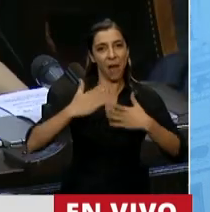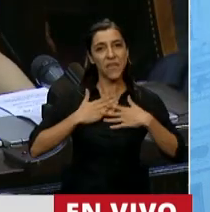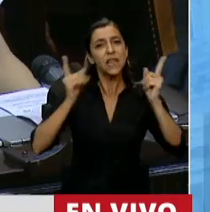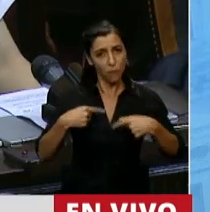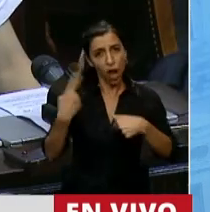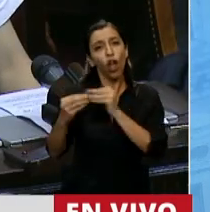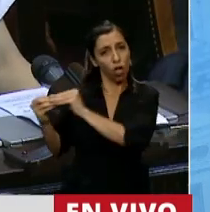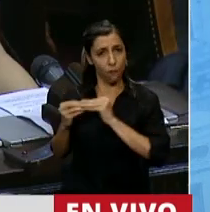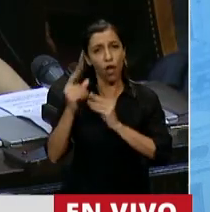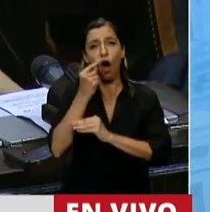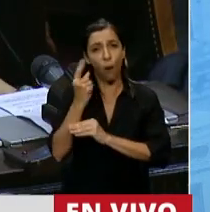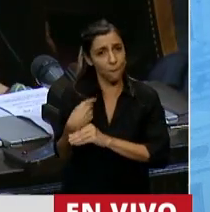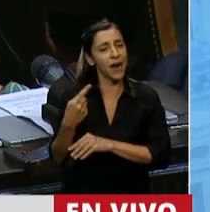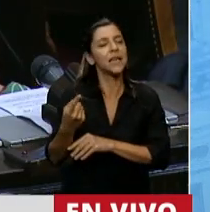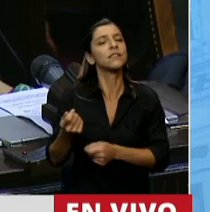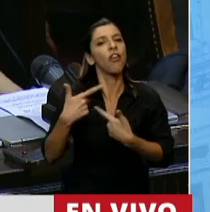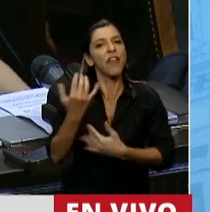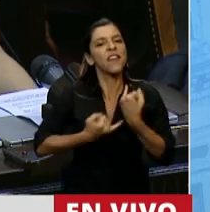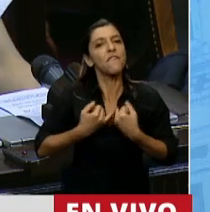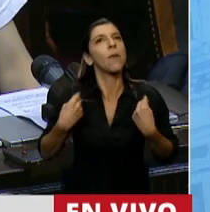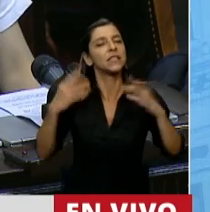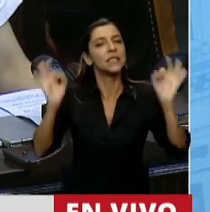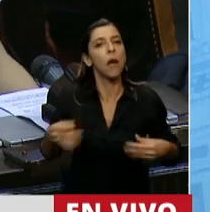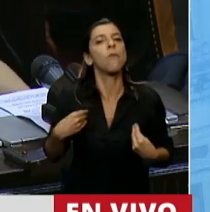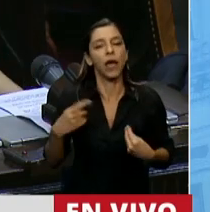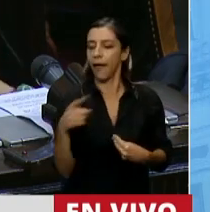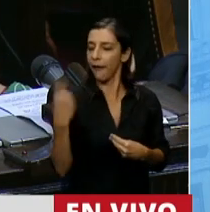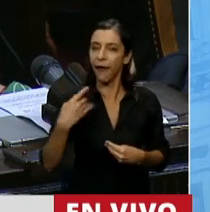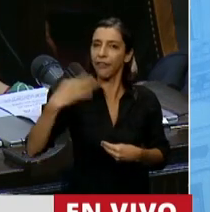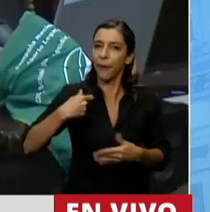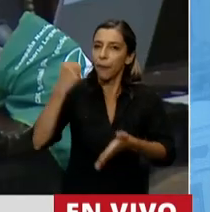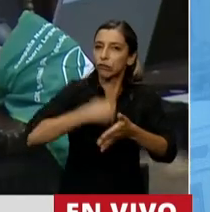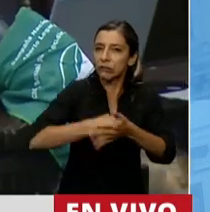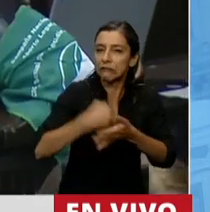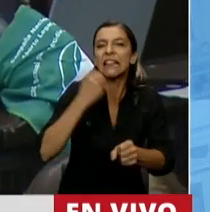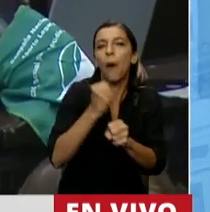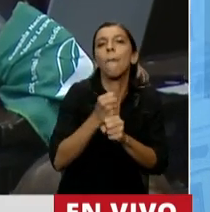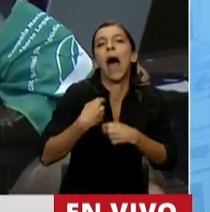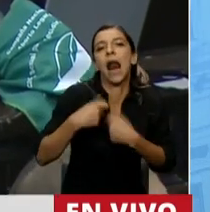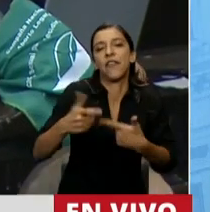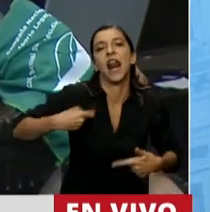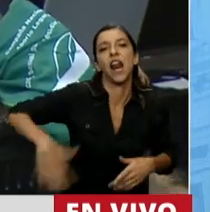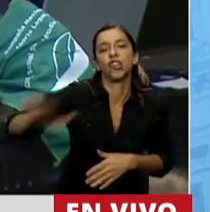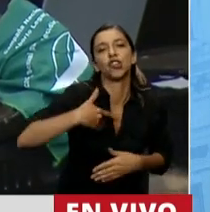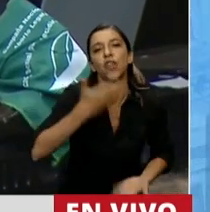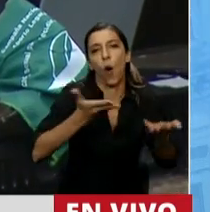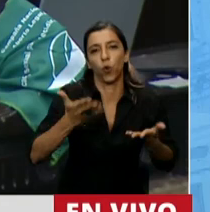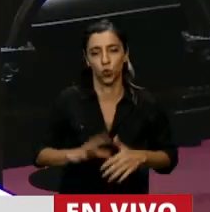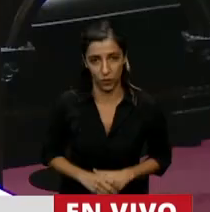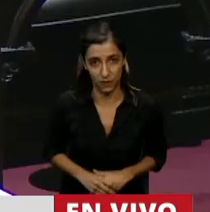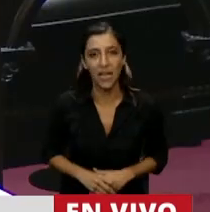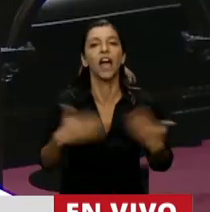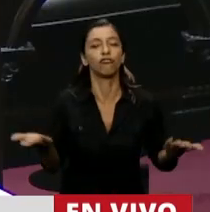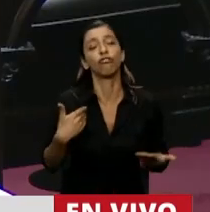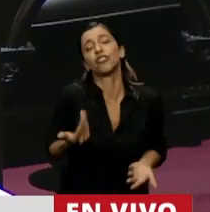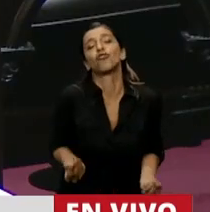está incompleta si no peleamos contra esa desigualdad y si no trabajamos por esa justicia social que necesitamos las mujeres para tener una vida plena. Entonces, presidente, ¿cómo voy a